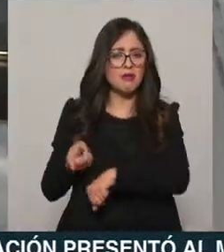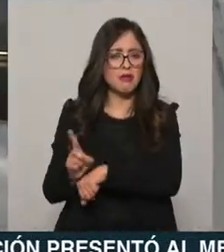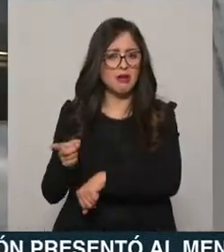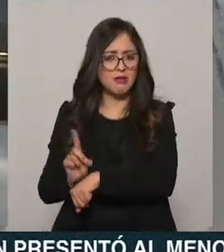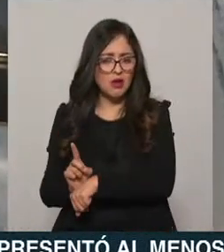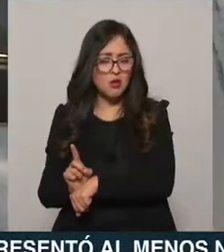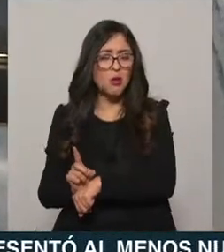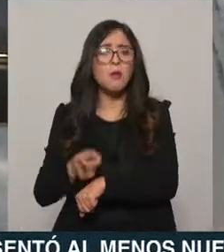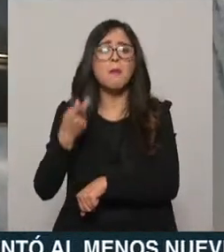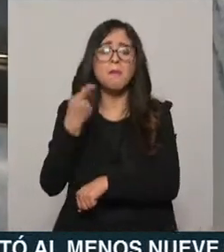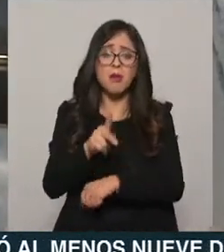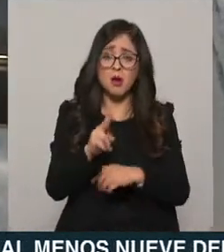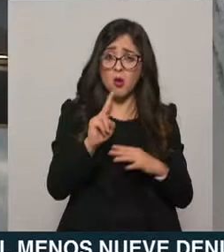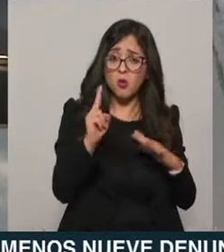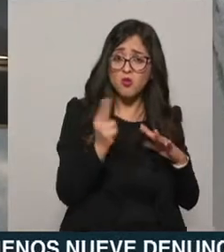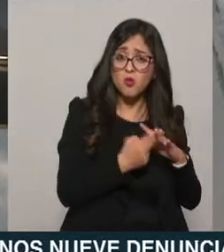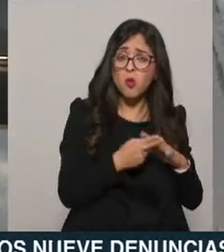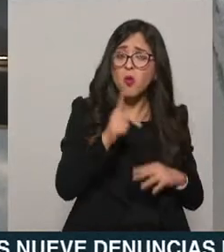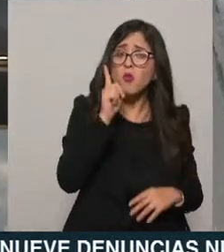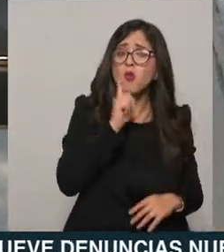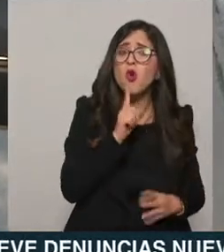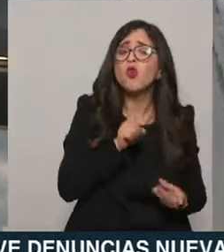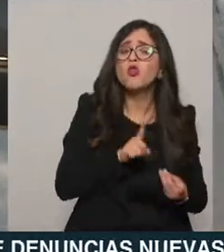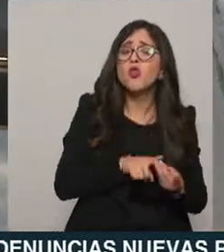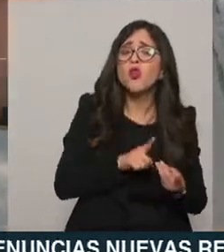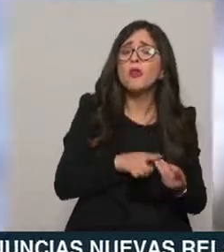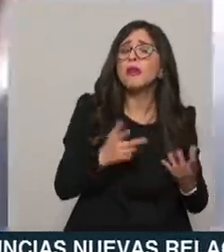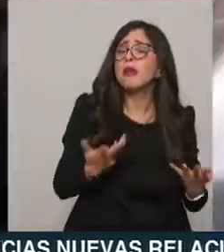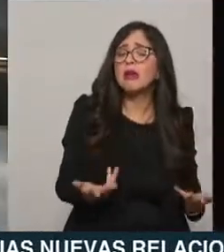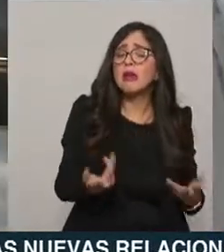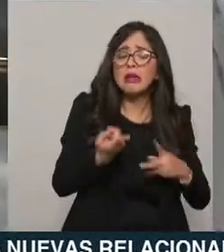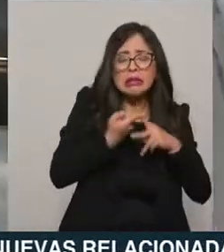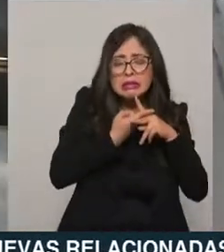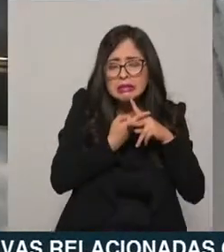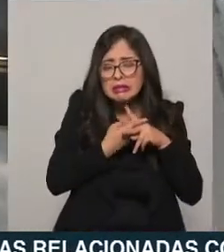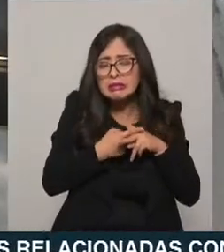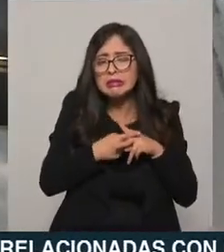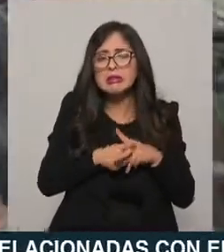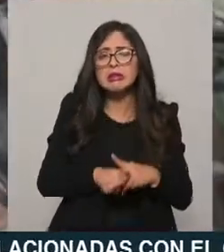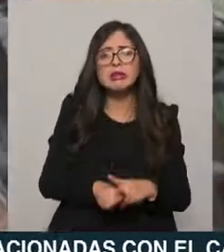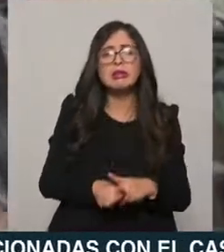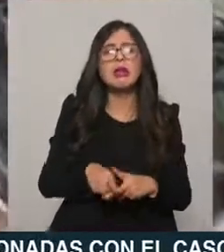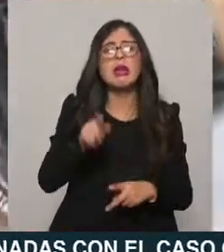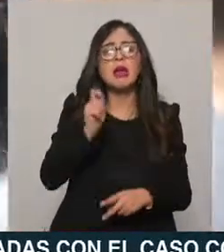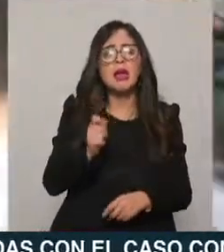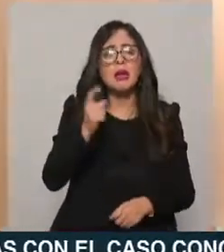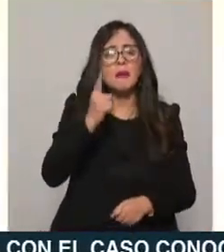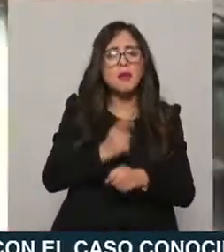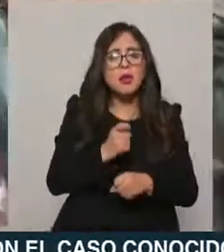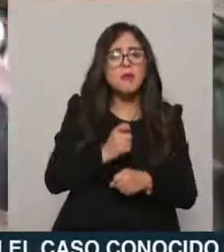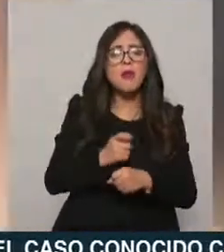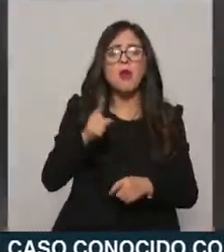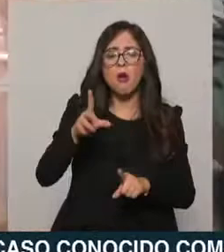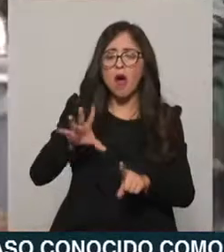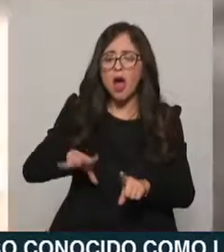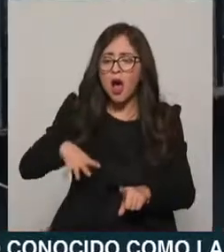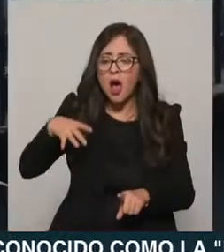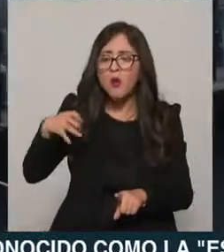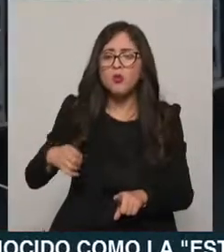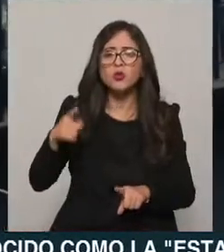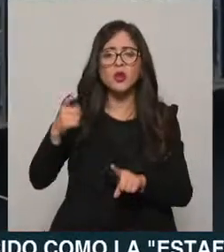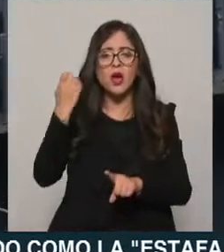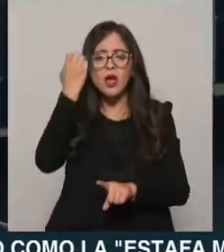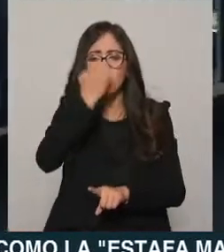puede empezar simplemente desde una cuestión de abuso escolar o de abuso